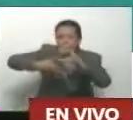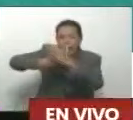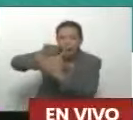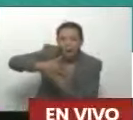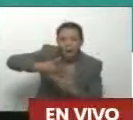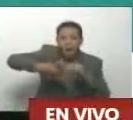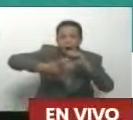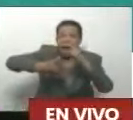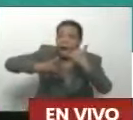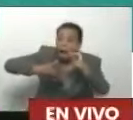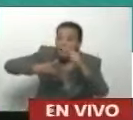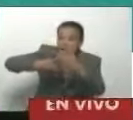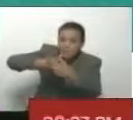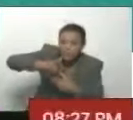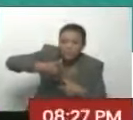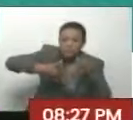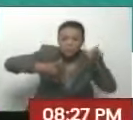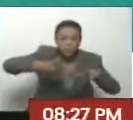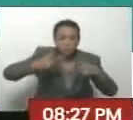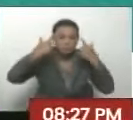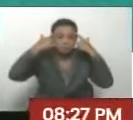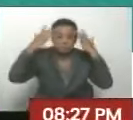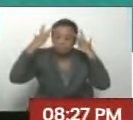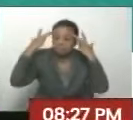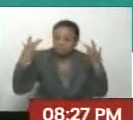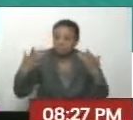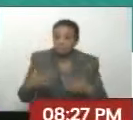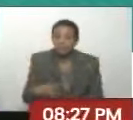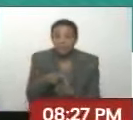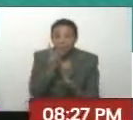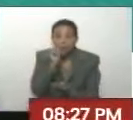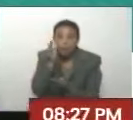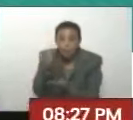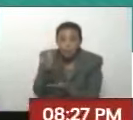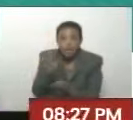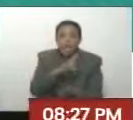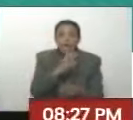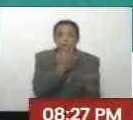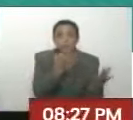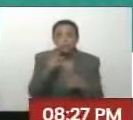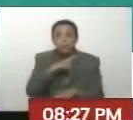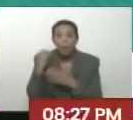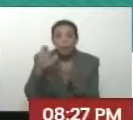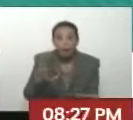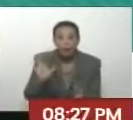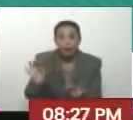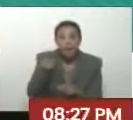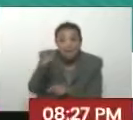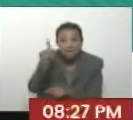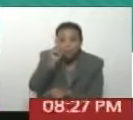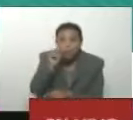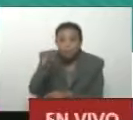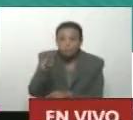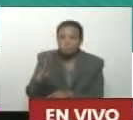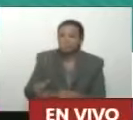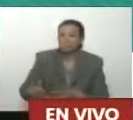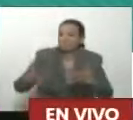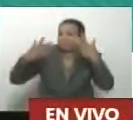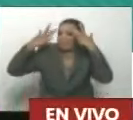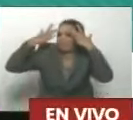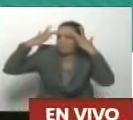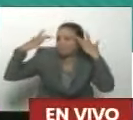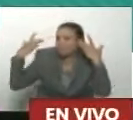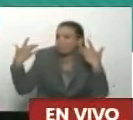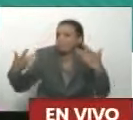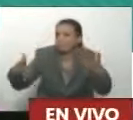Dussel es uno de los grandes referentes en la escuela de Simón Rodríguez, de José Martí, en la escuela de los grandes